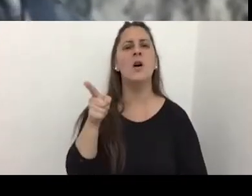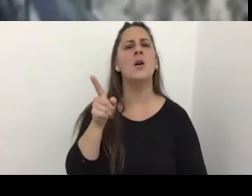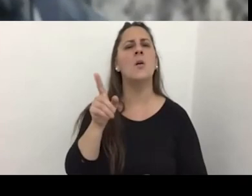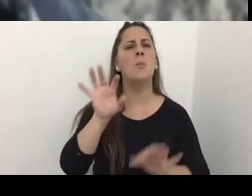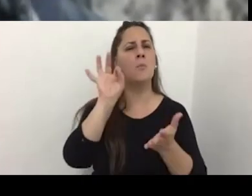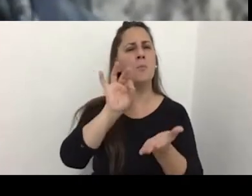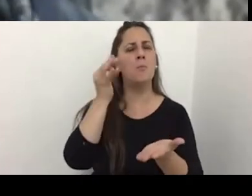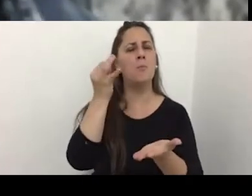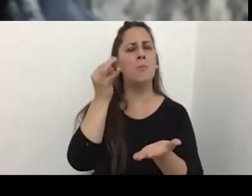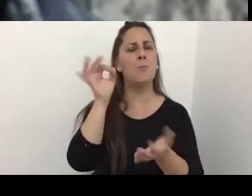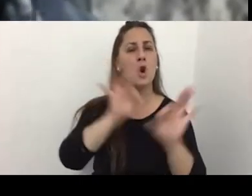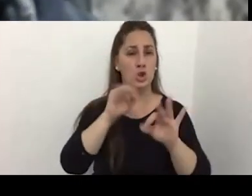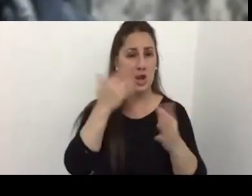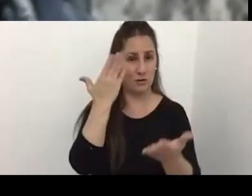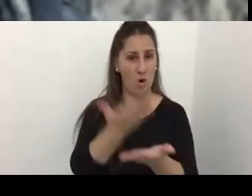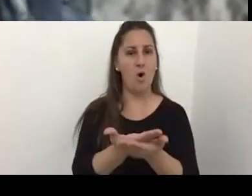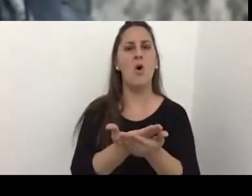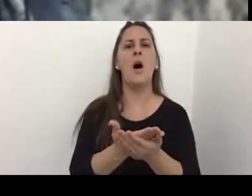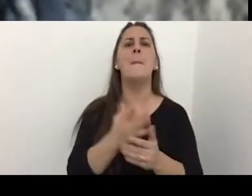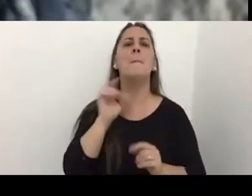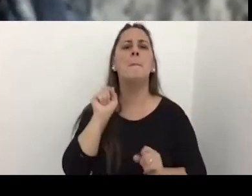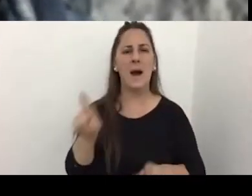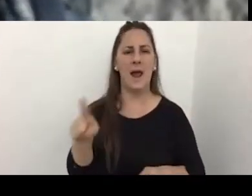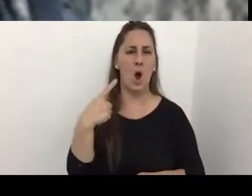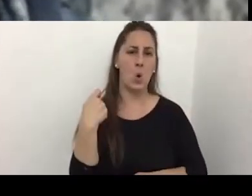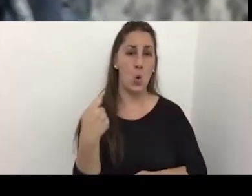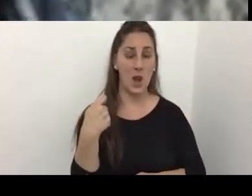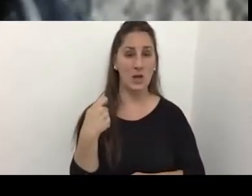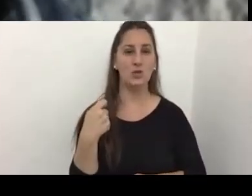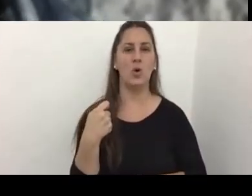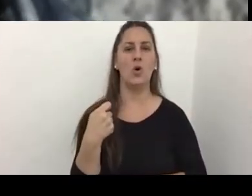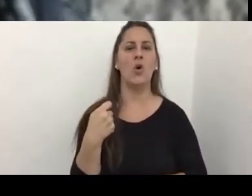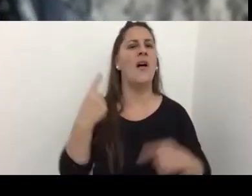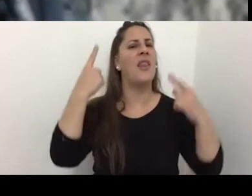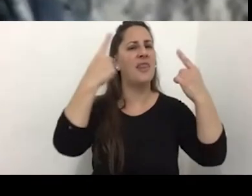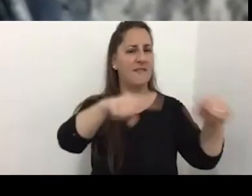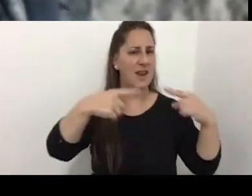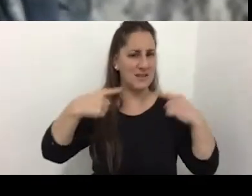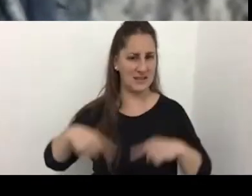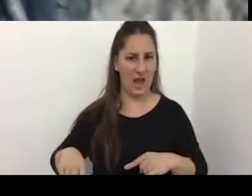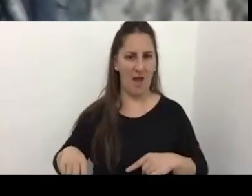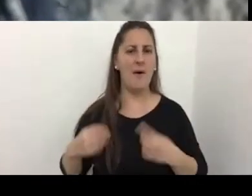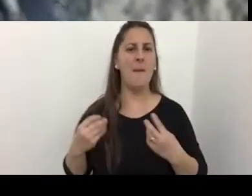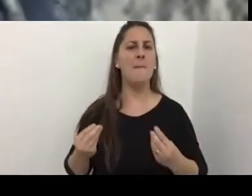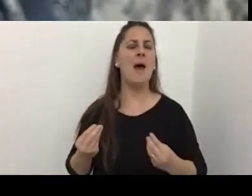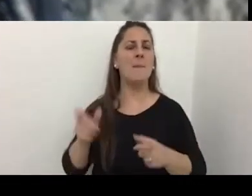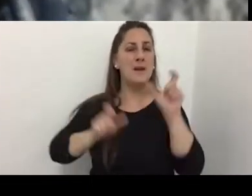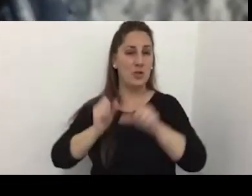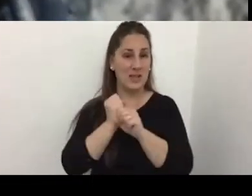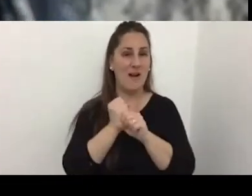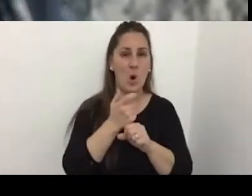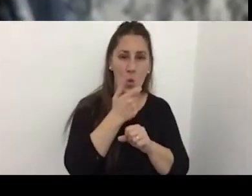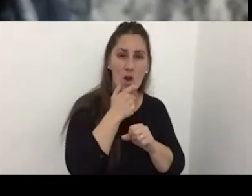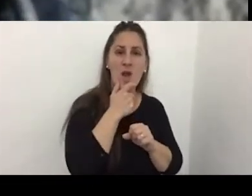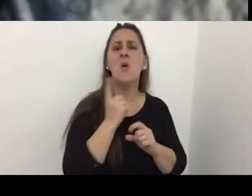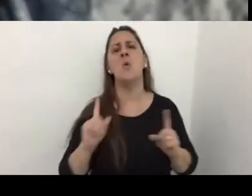para que se haga una jubilación que sea diferenciada para los trabajadores del cuero, por las problemáticas